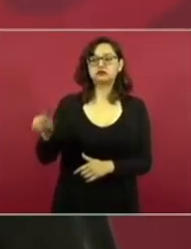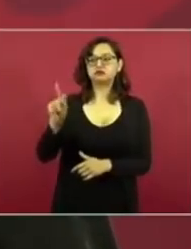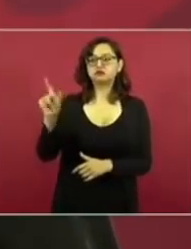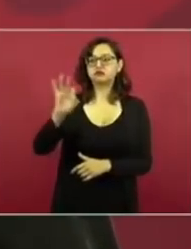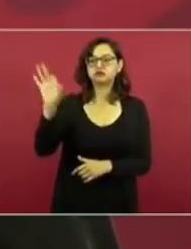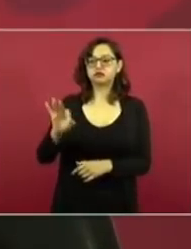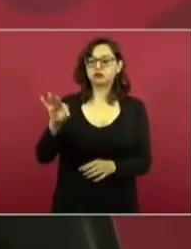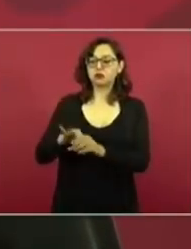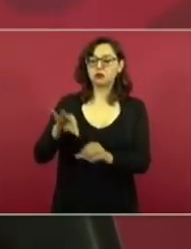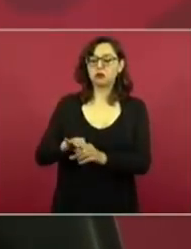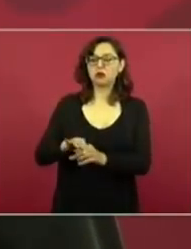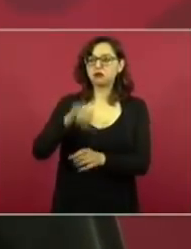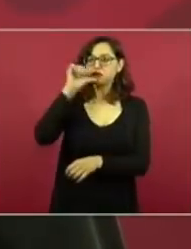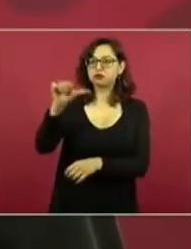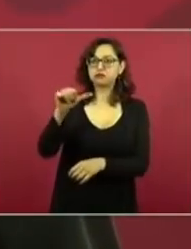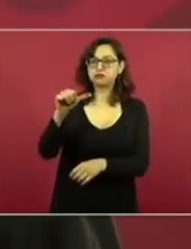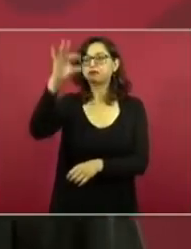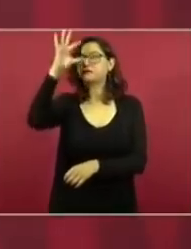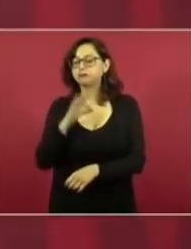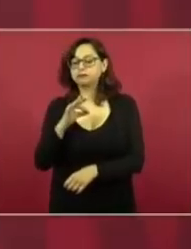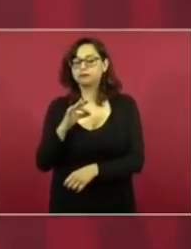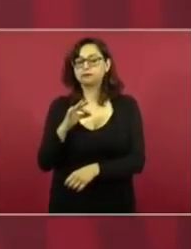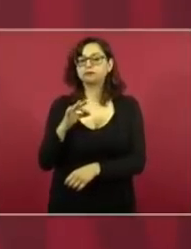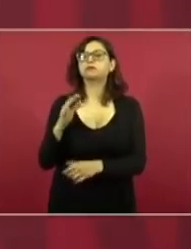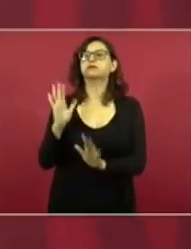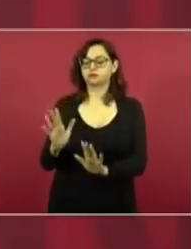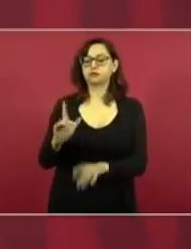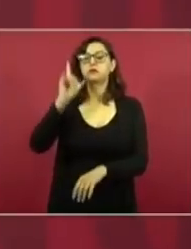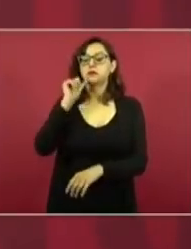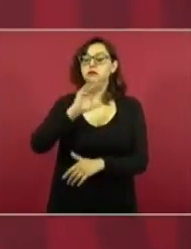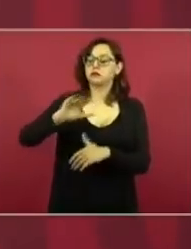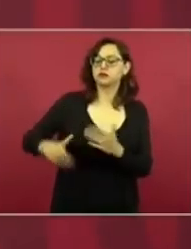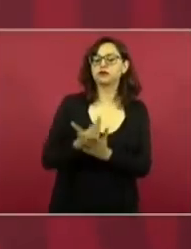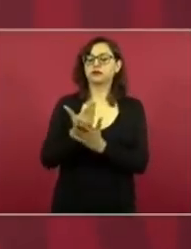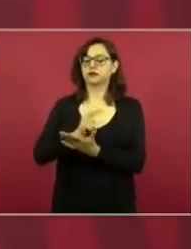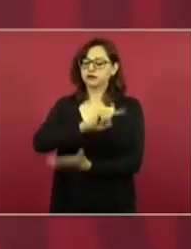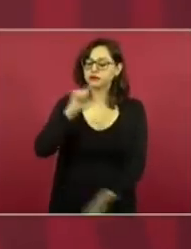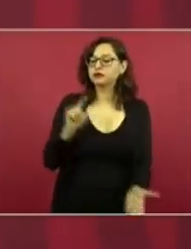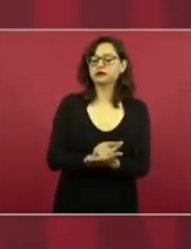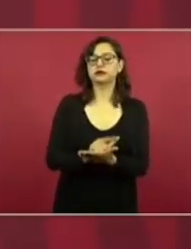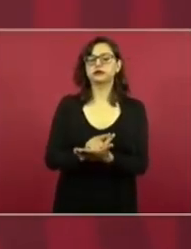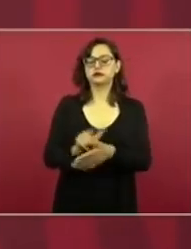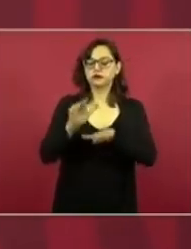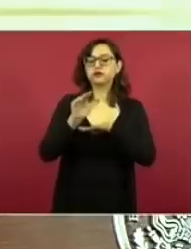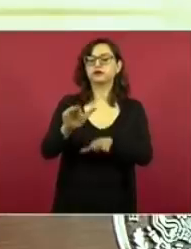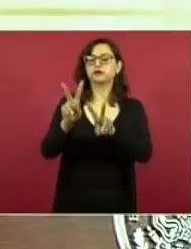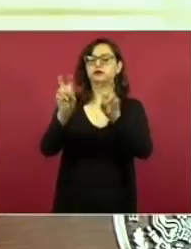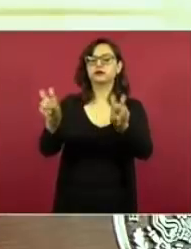al día siguiente envío la ley para reformar